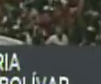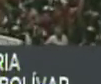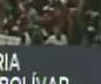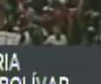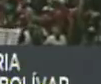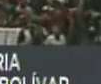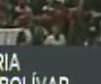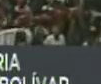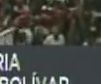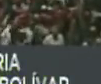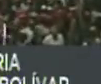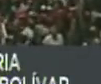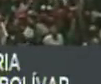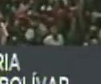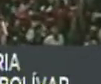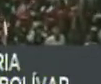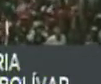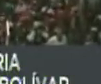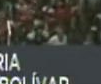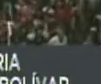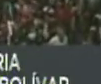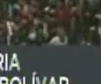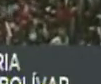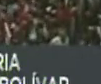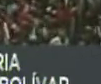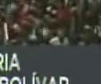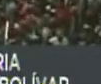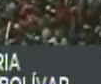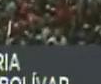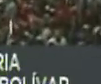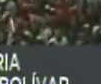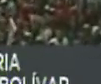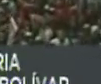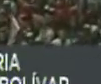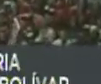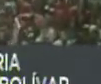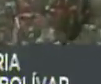cabalidad dicho punto. Con esta información desde el Estado de Bolívar, retornamos nuevamente el pase a los estudios.